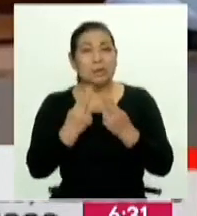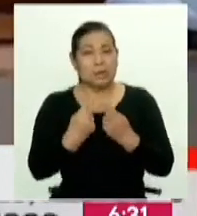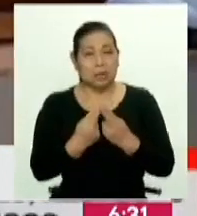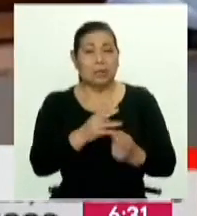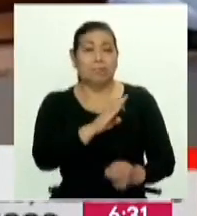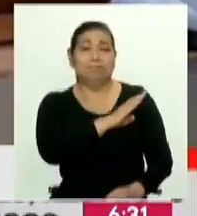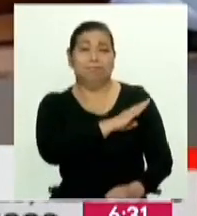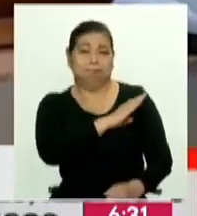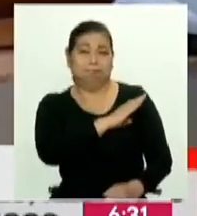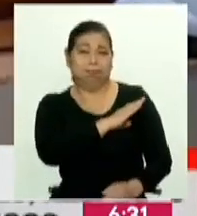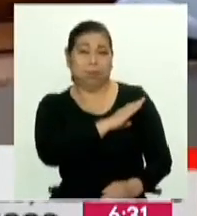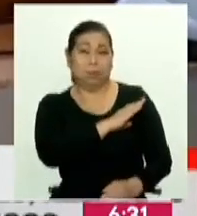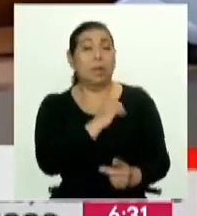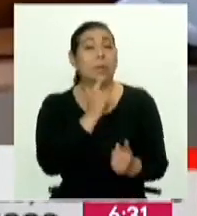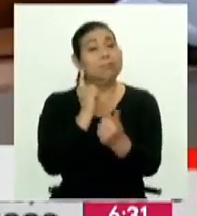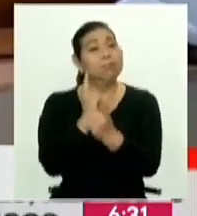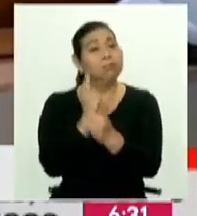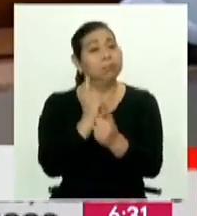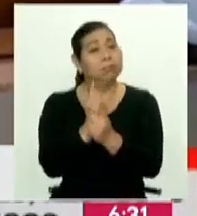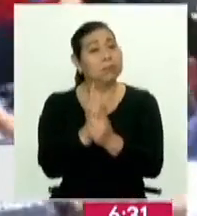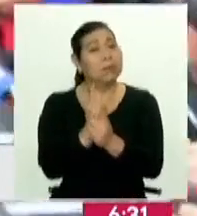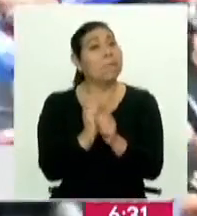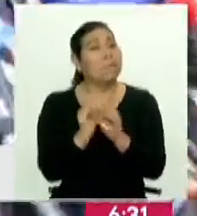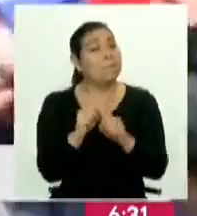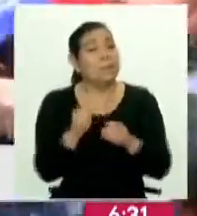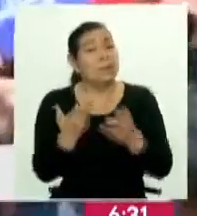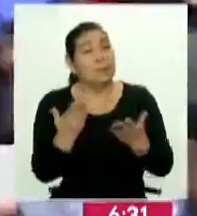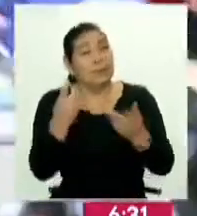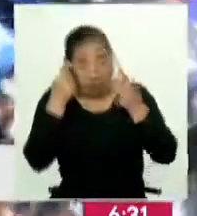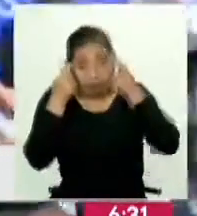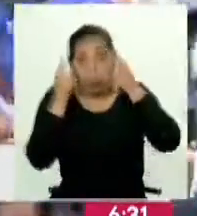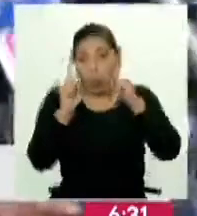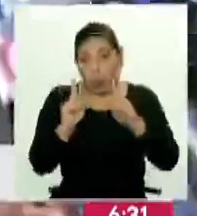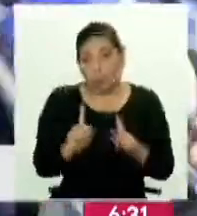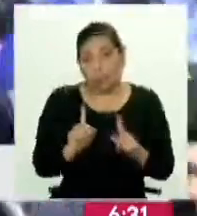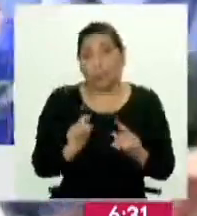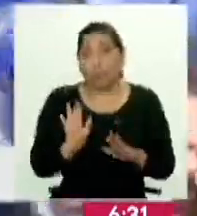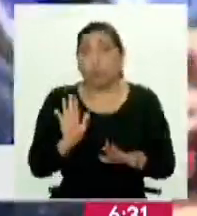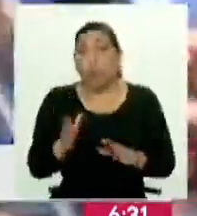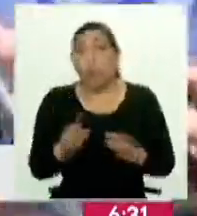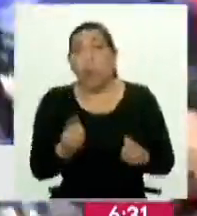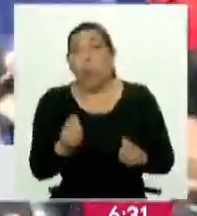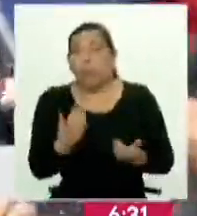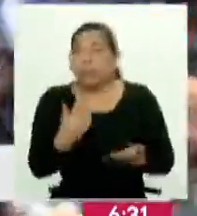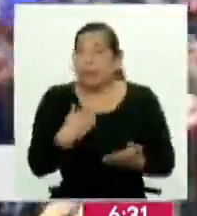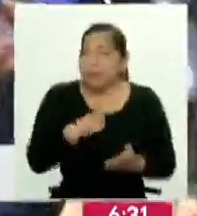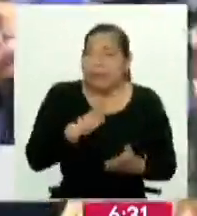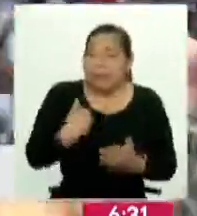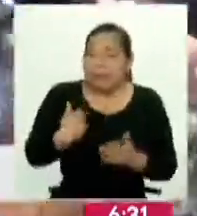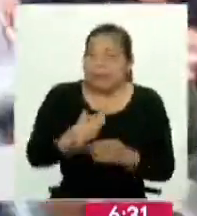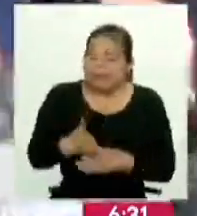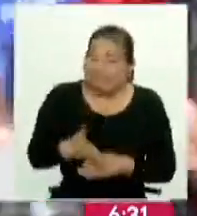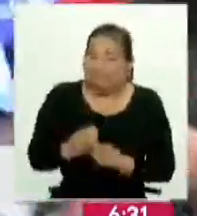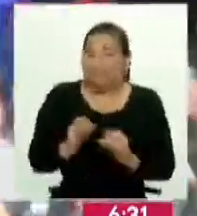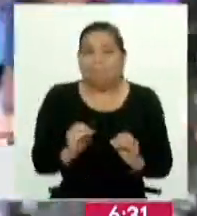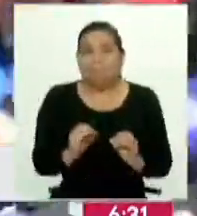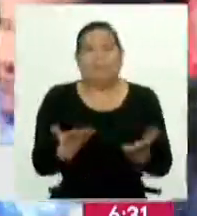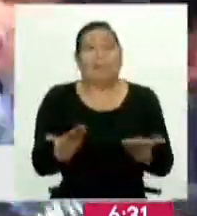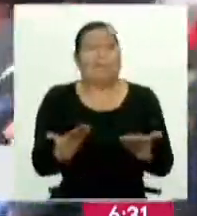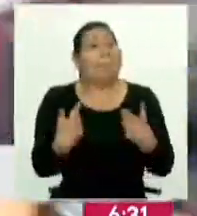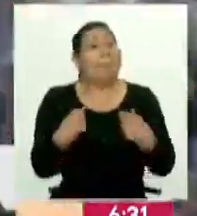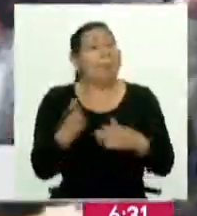la fiscal de la Nación, Patricia Benavides, para llegar a un acuerdo respecto a su condición en las investigaciones. Además,